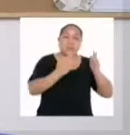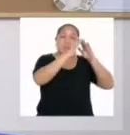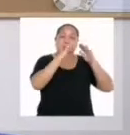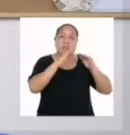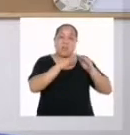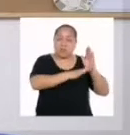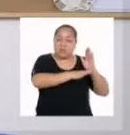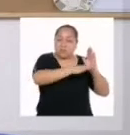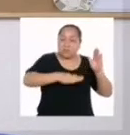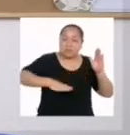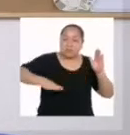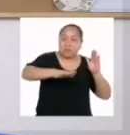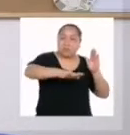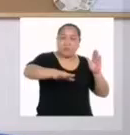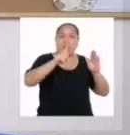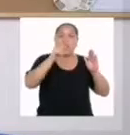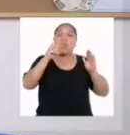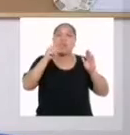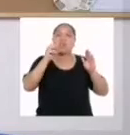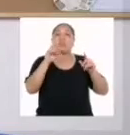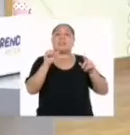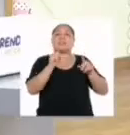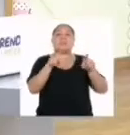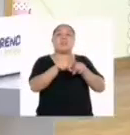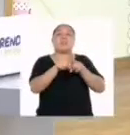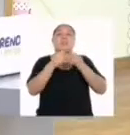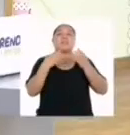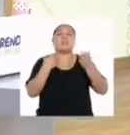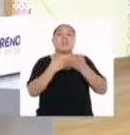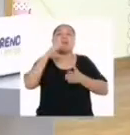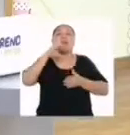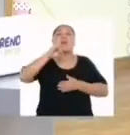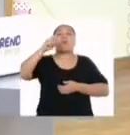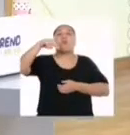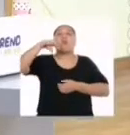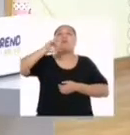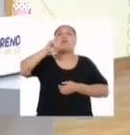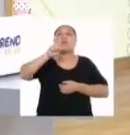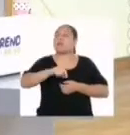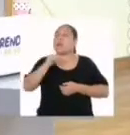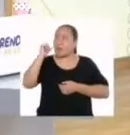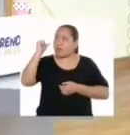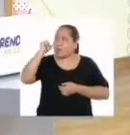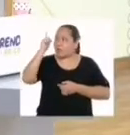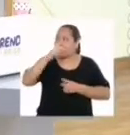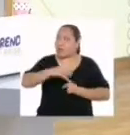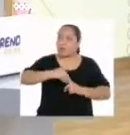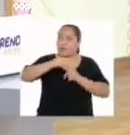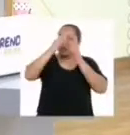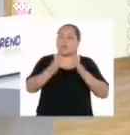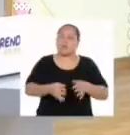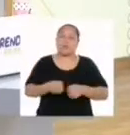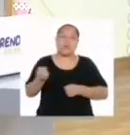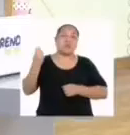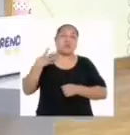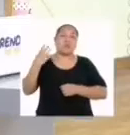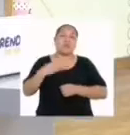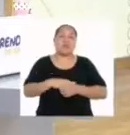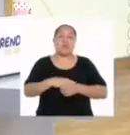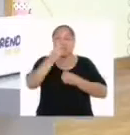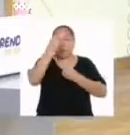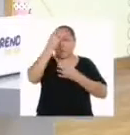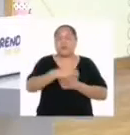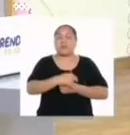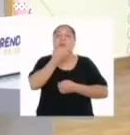cerros, laderas, principalmente en las cuencas. Justo ayer, un especialista nos compartió información sobre la situación